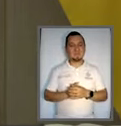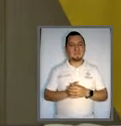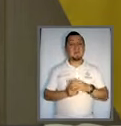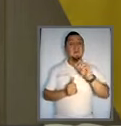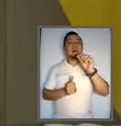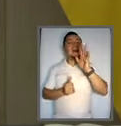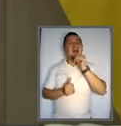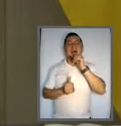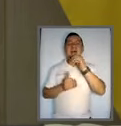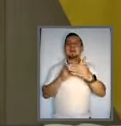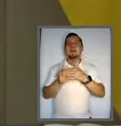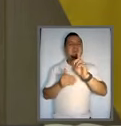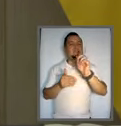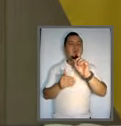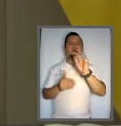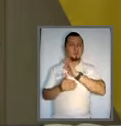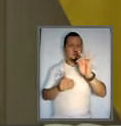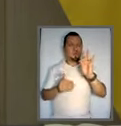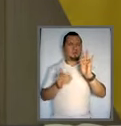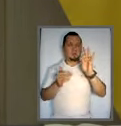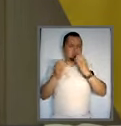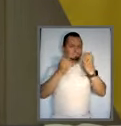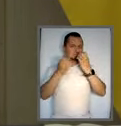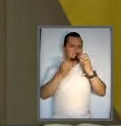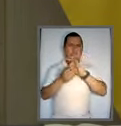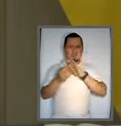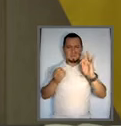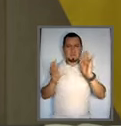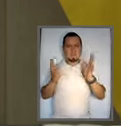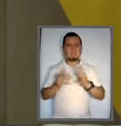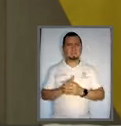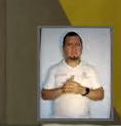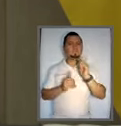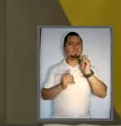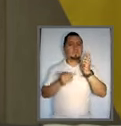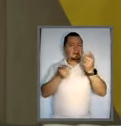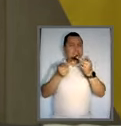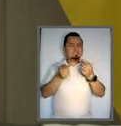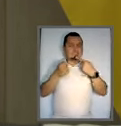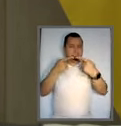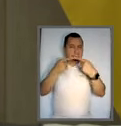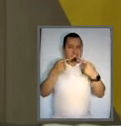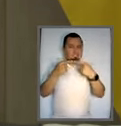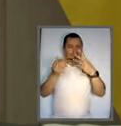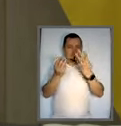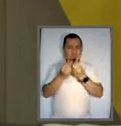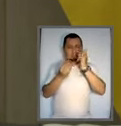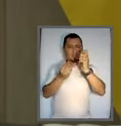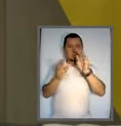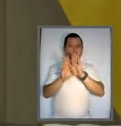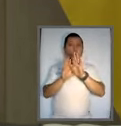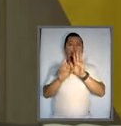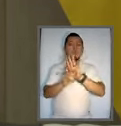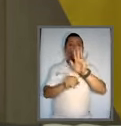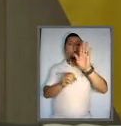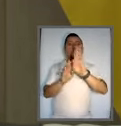No, tenemos, les puedo adelantar que tenemos muy avanzados los calendarios de las distintas